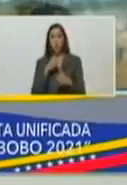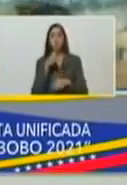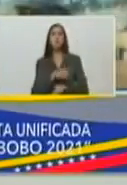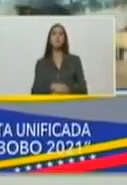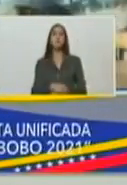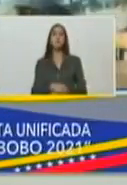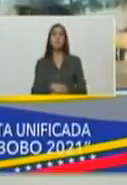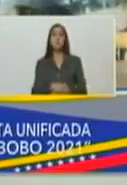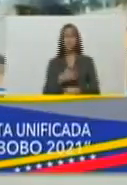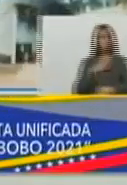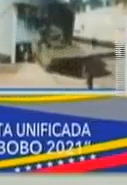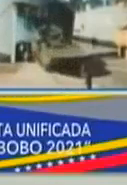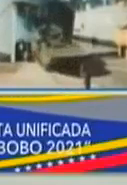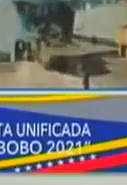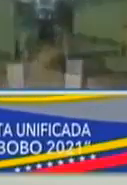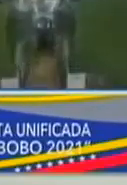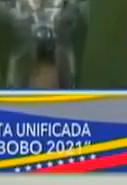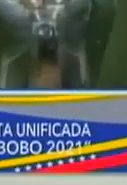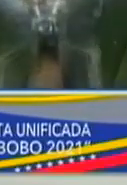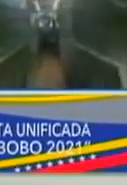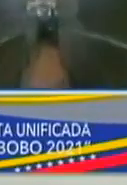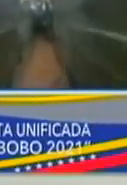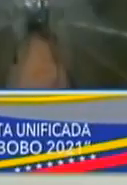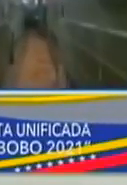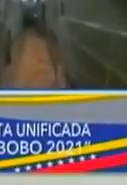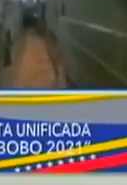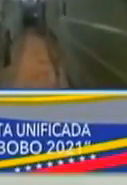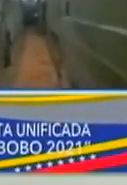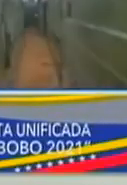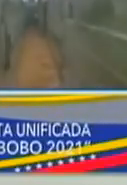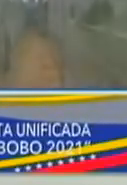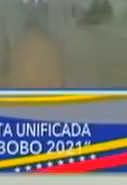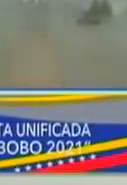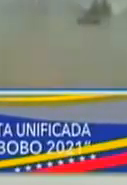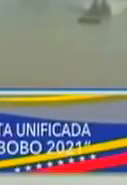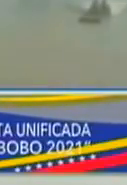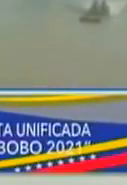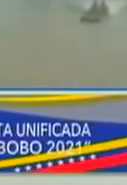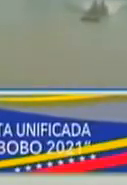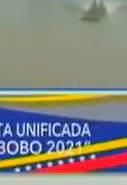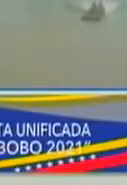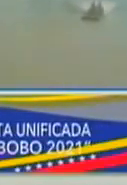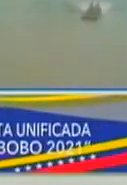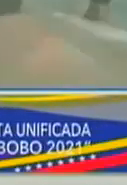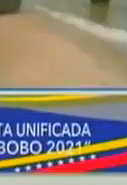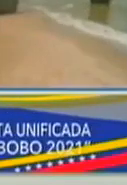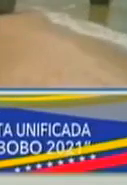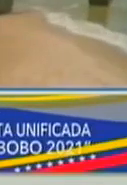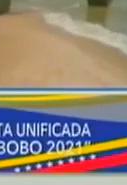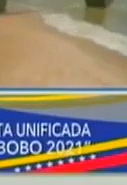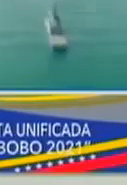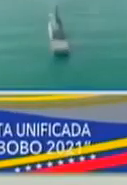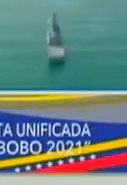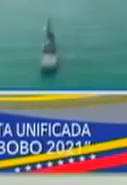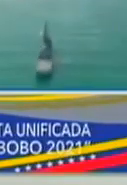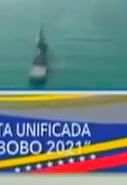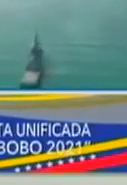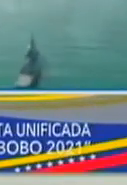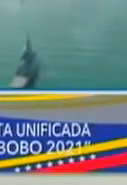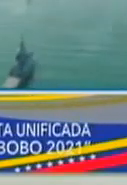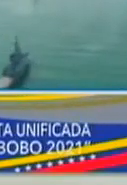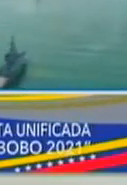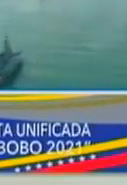le informo que la región estratégica de defensa integral oriental, con todas